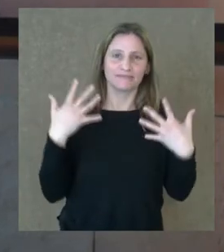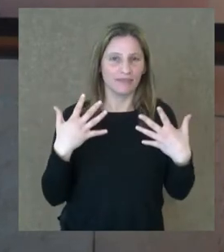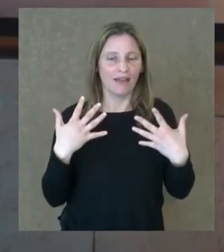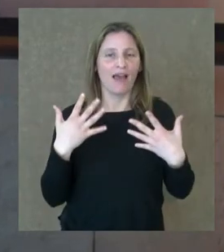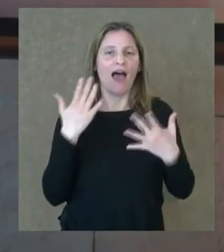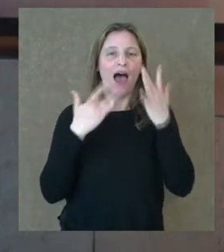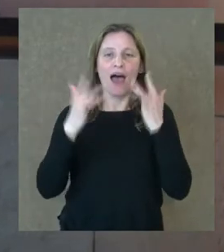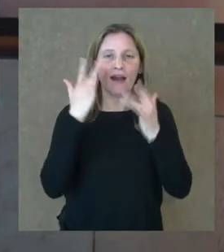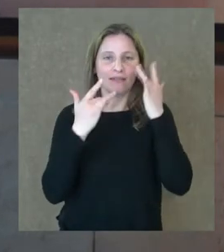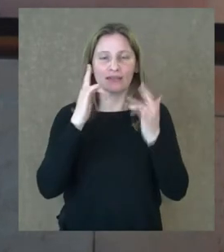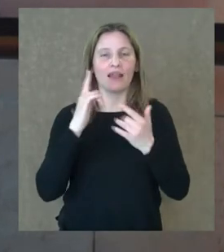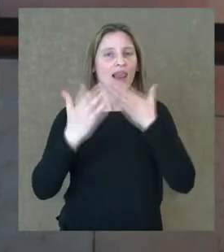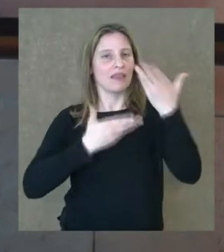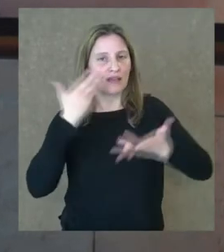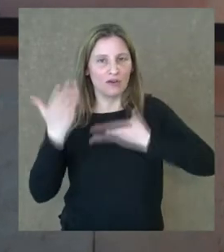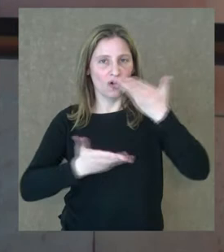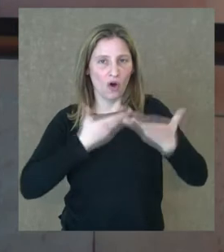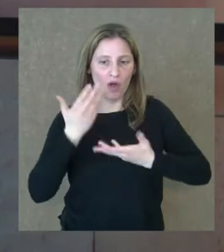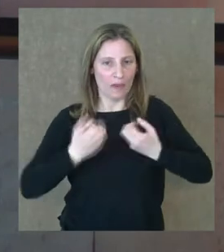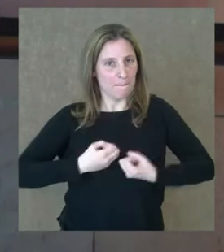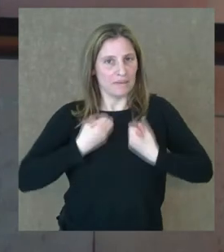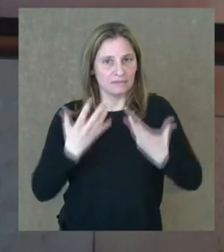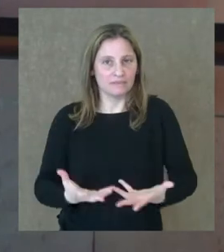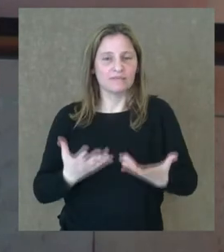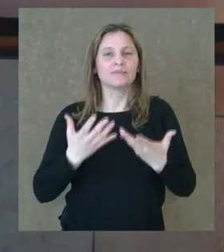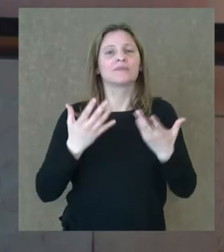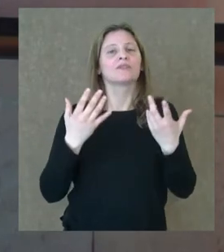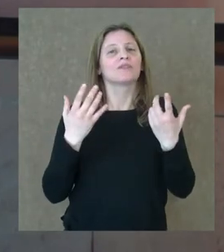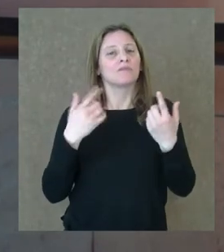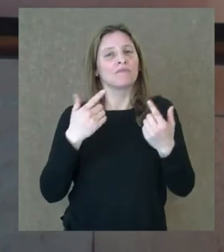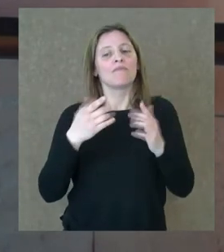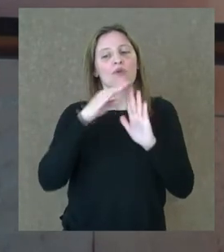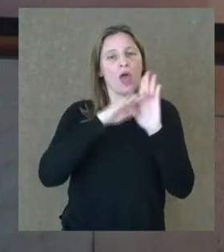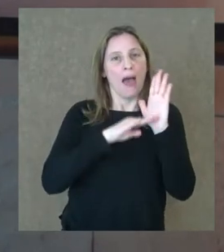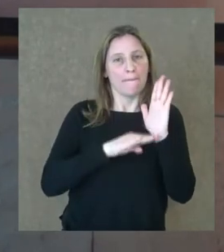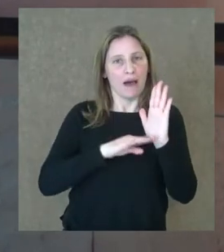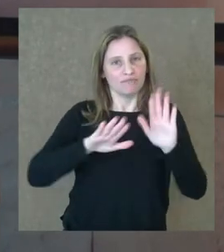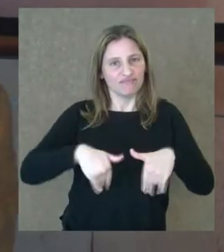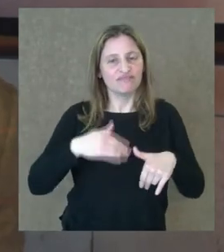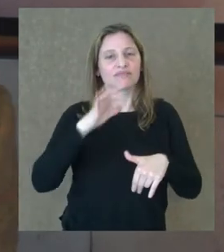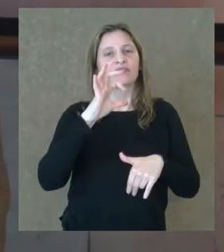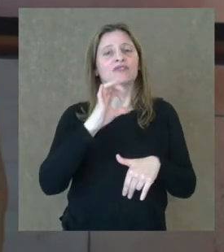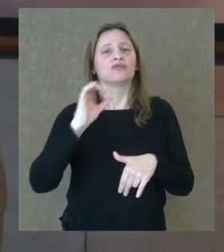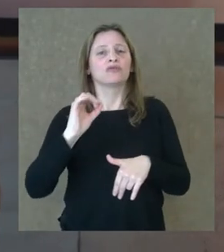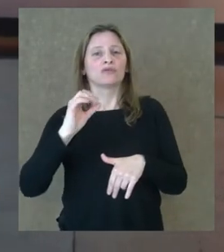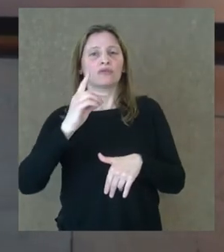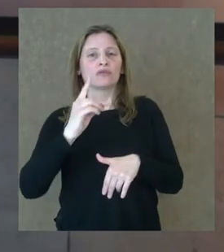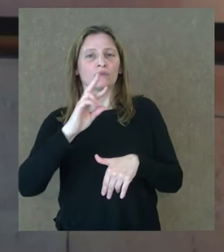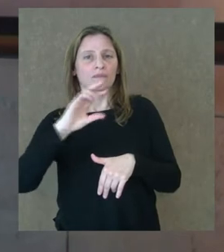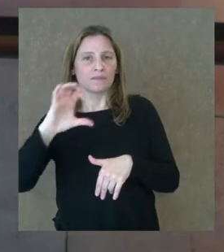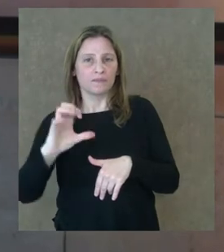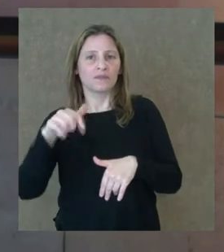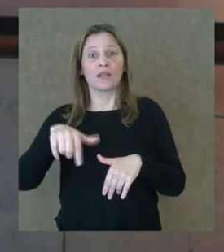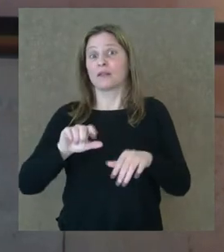lírico es una de las cuestiones de las programaciones que tuvimos que realizar